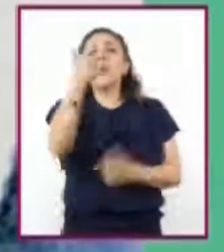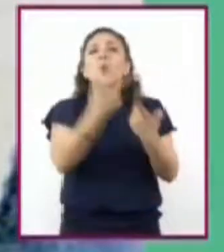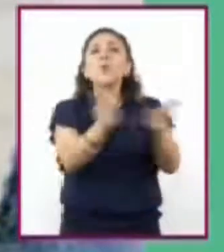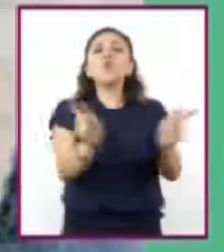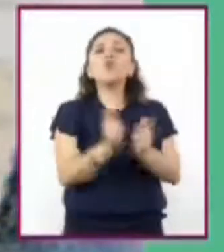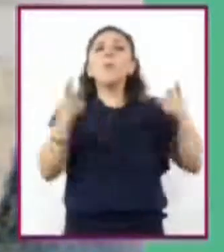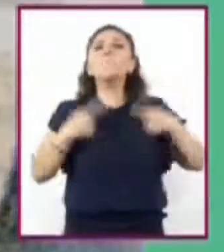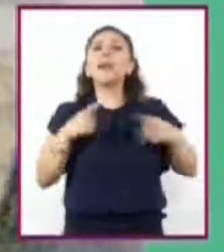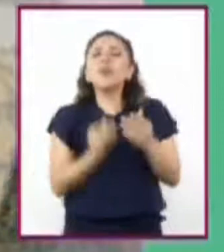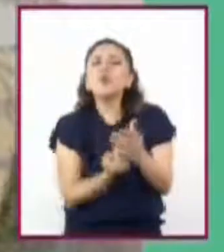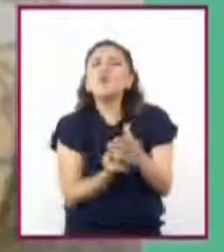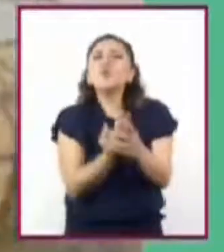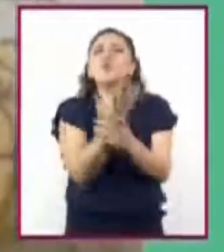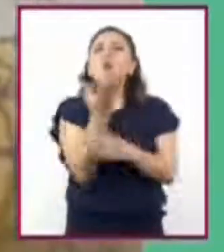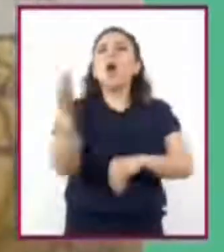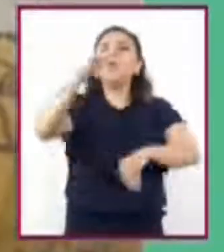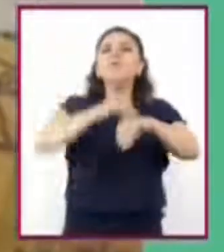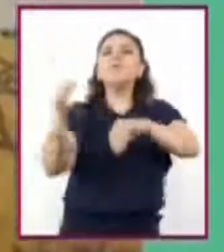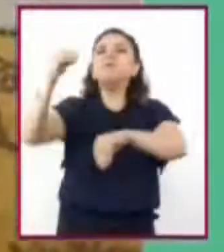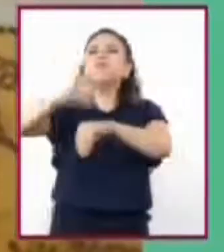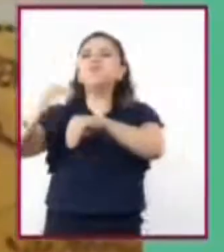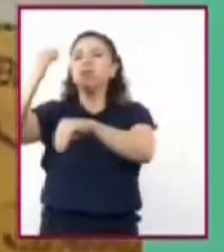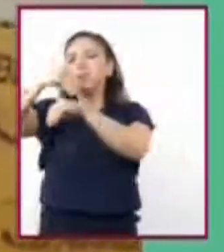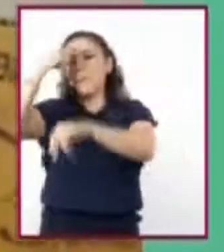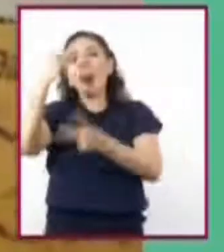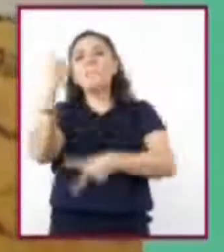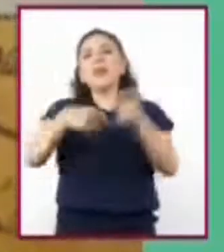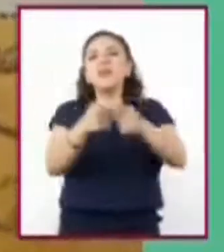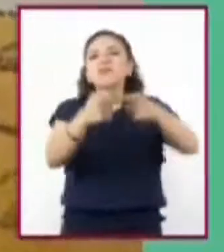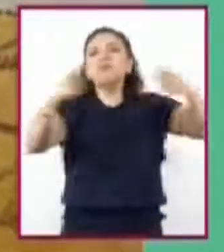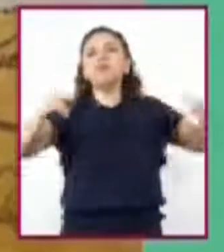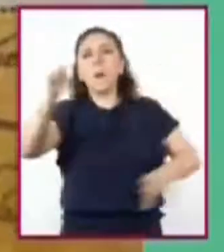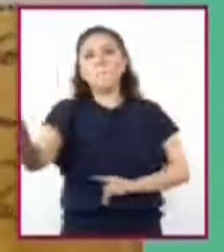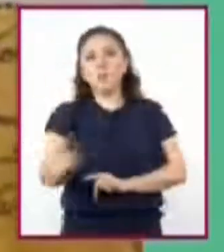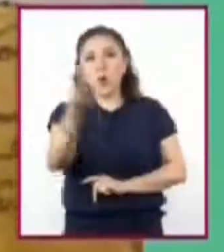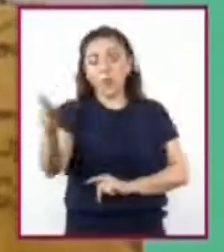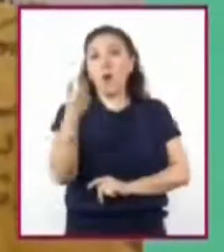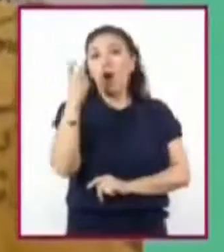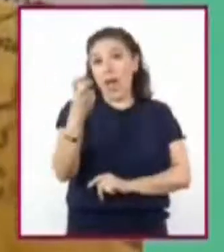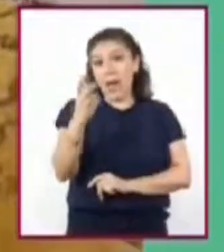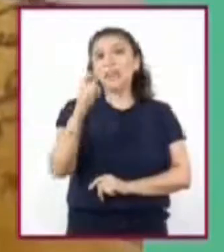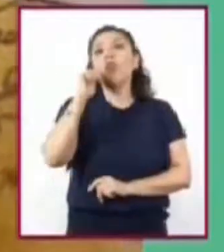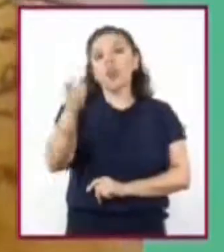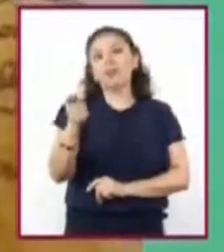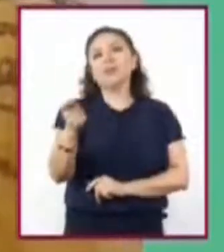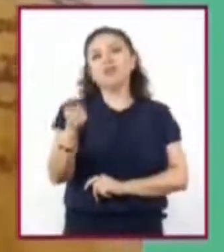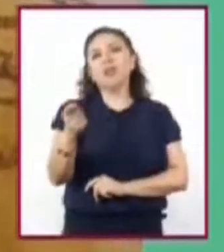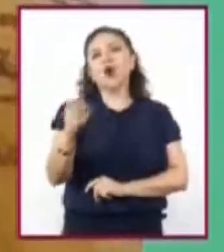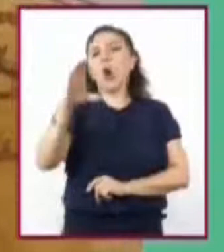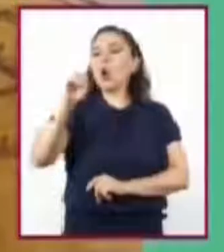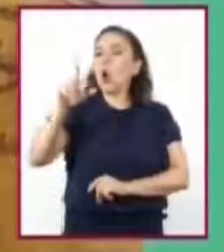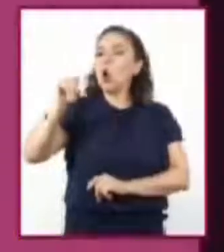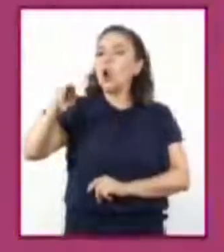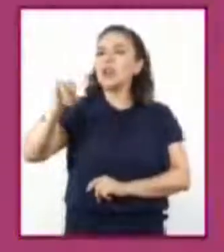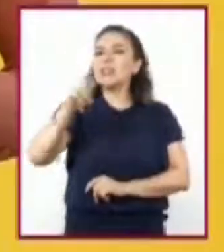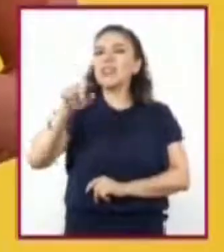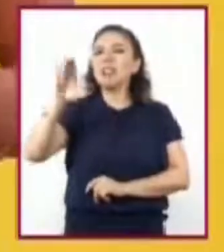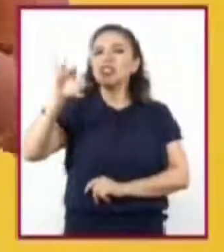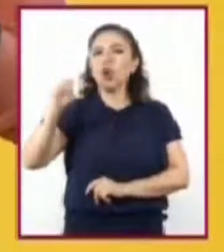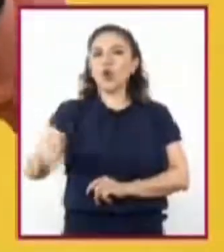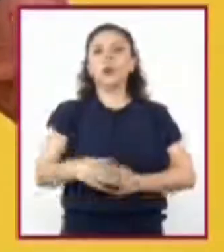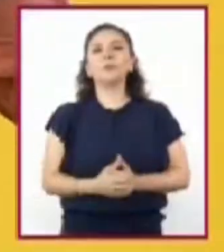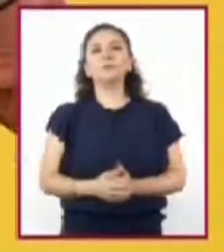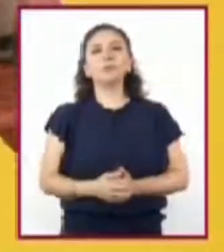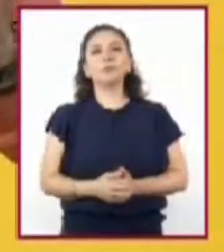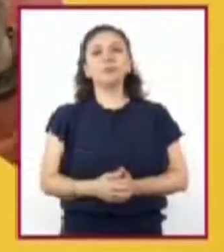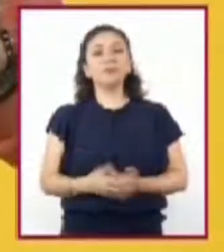los gérmenes, digamos, de las poblaciones que ulteriormente se desarrollarán. En eso consiste el proceso de colonización.